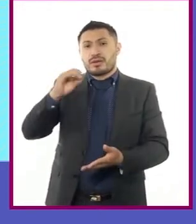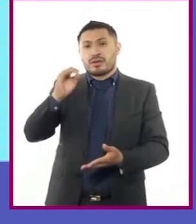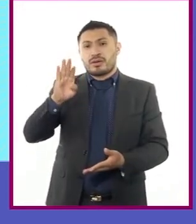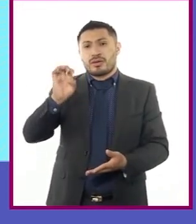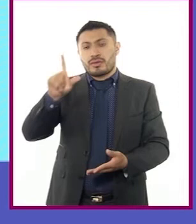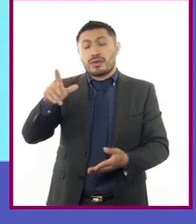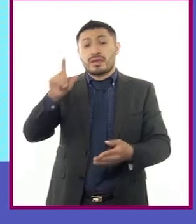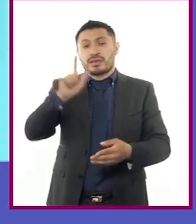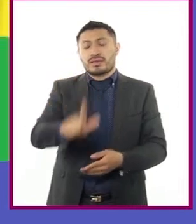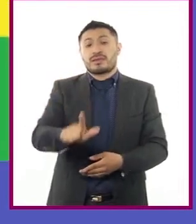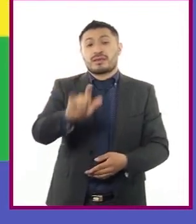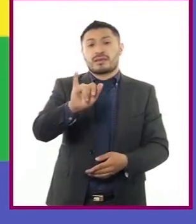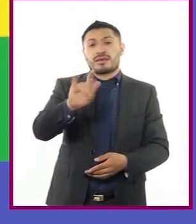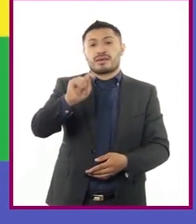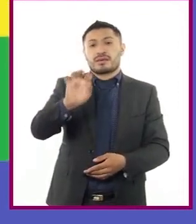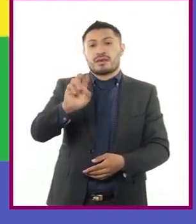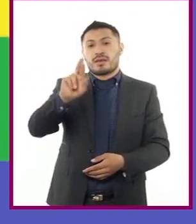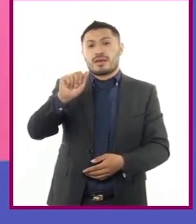Literatura.